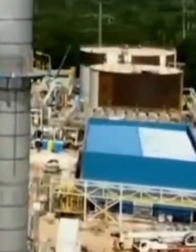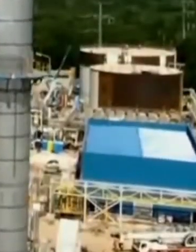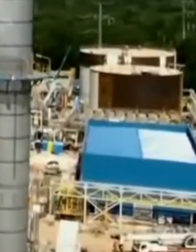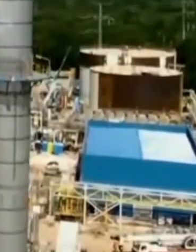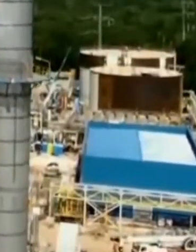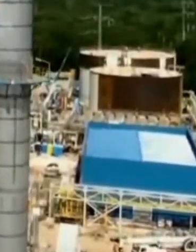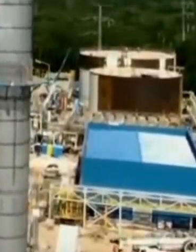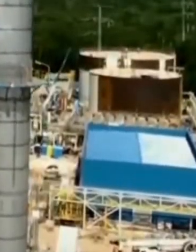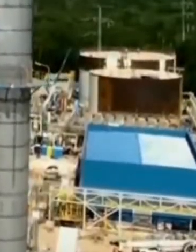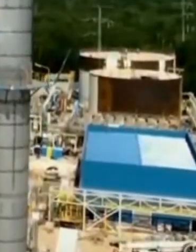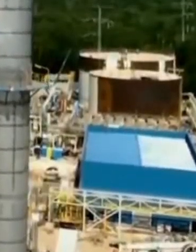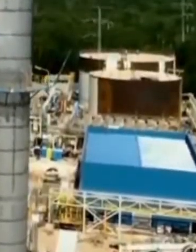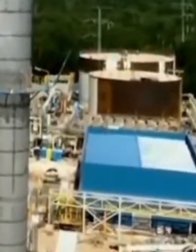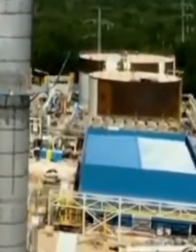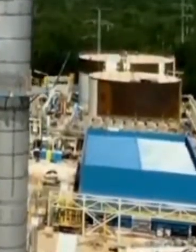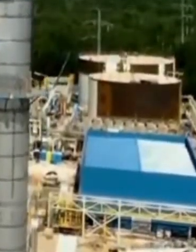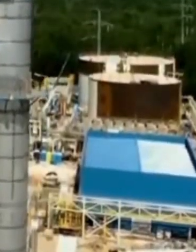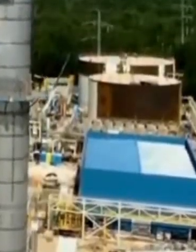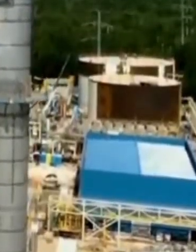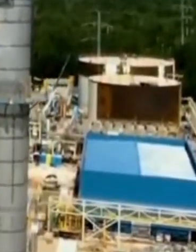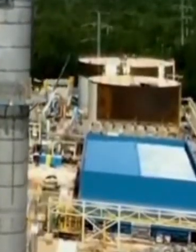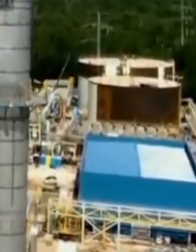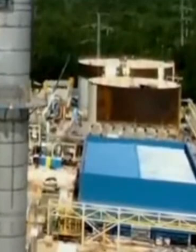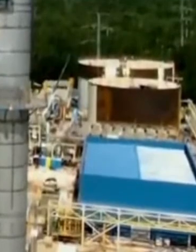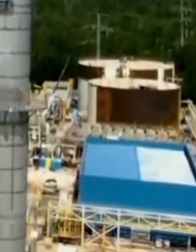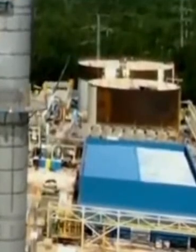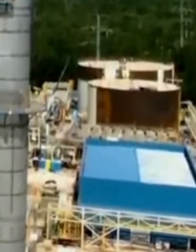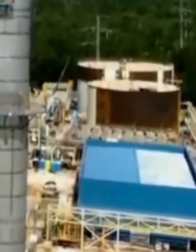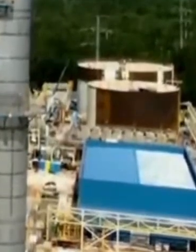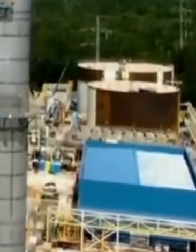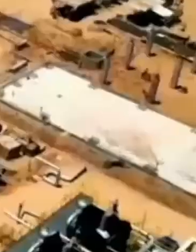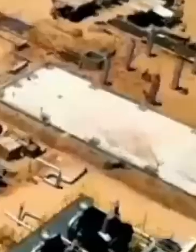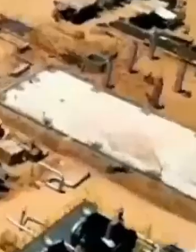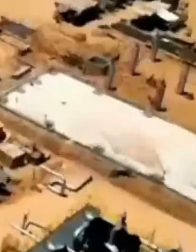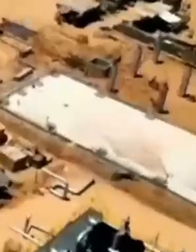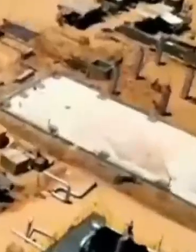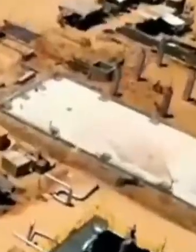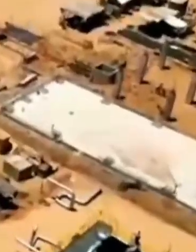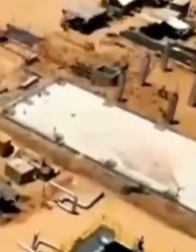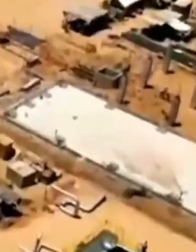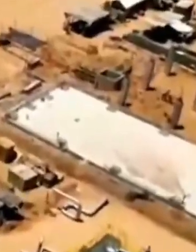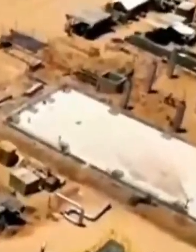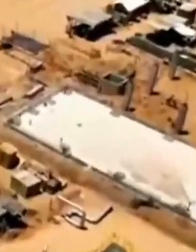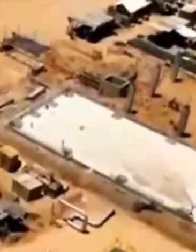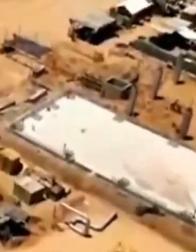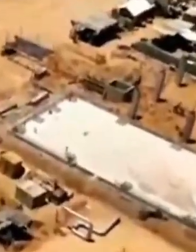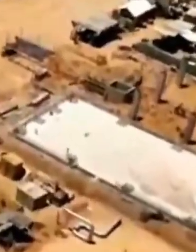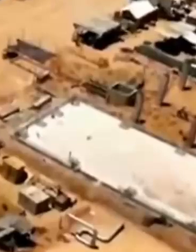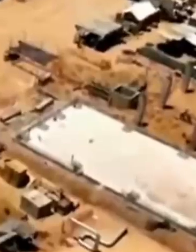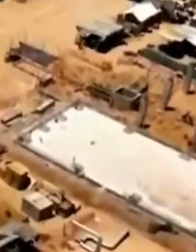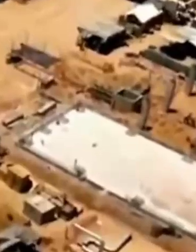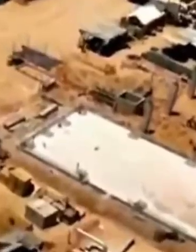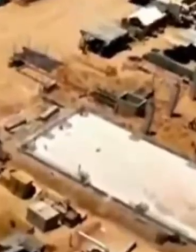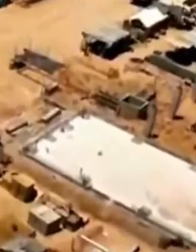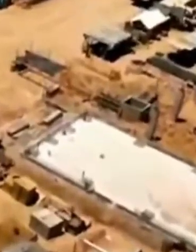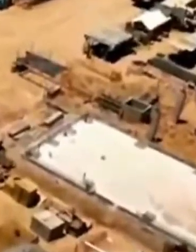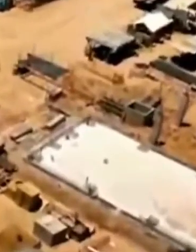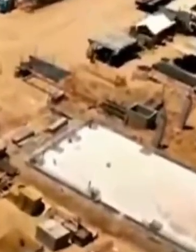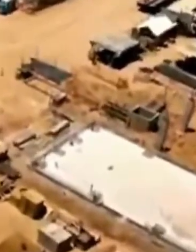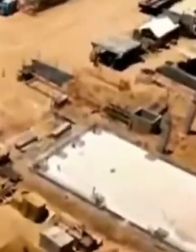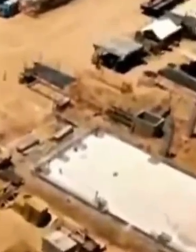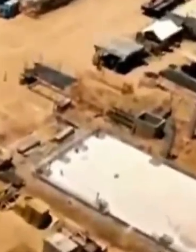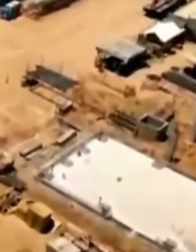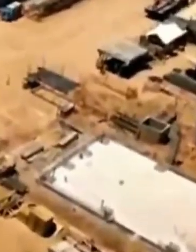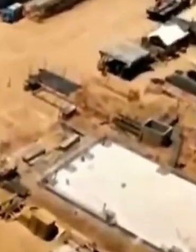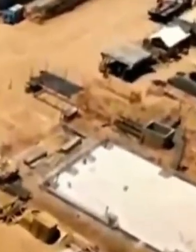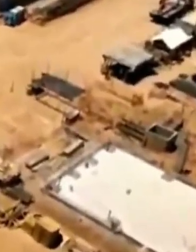Riviera Maya Valladolid, avance físico 92%. Central Ciclo Combinado San Luis Río Colorado, avance